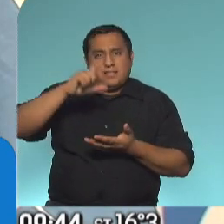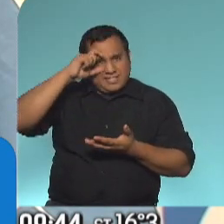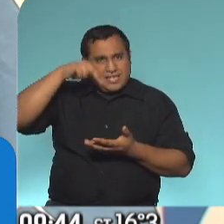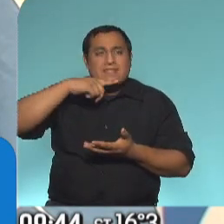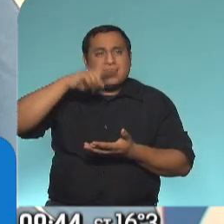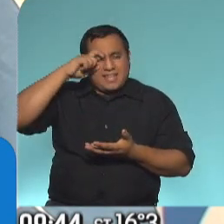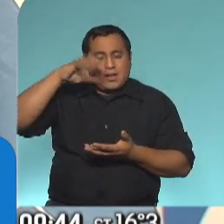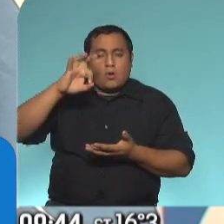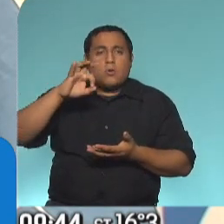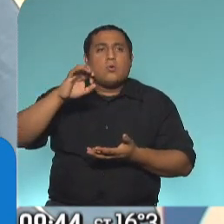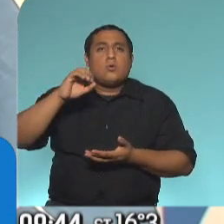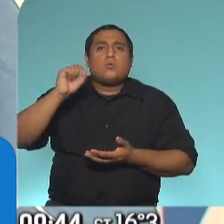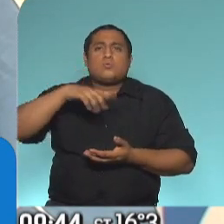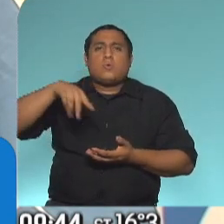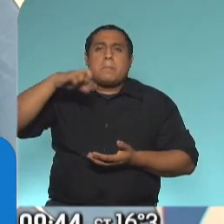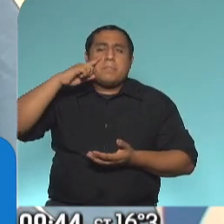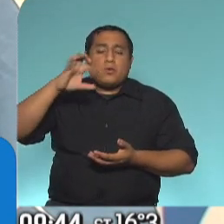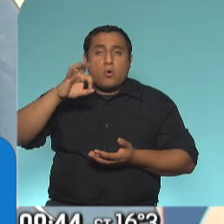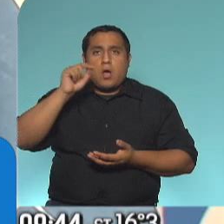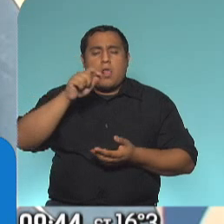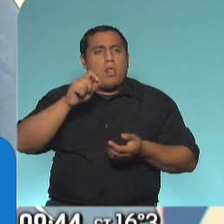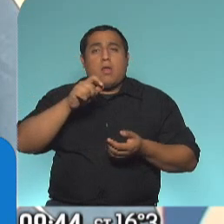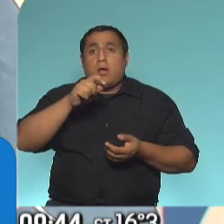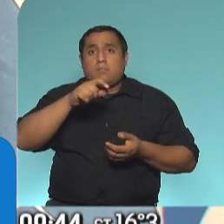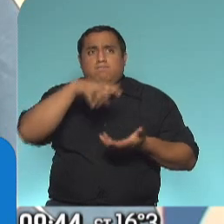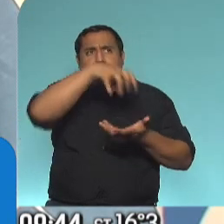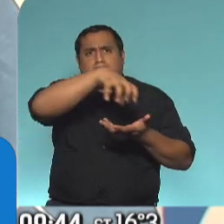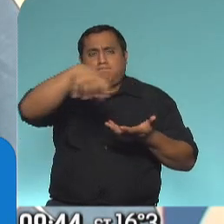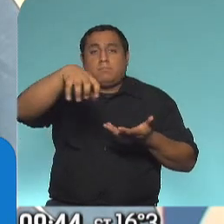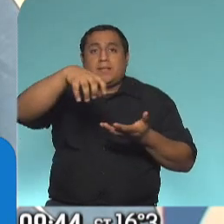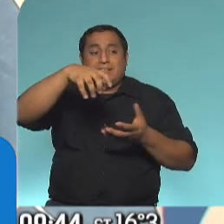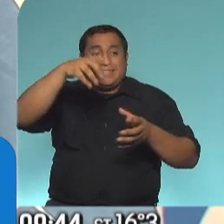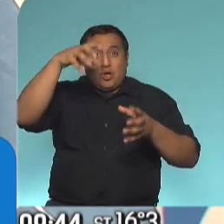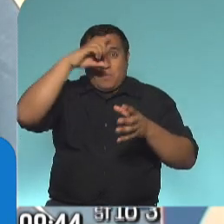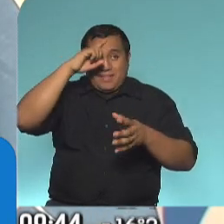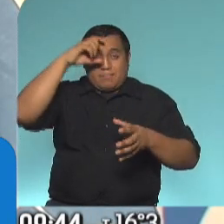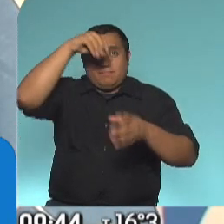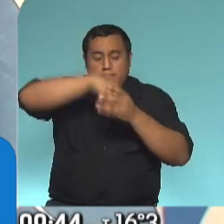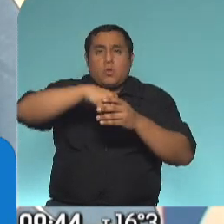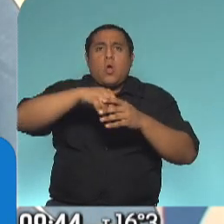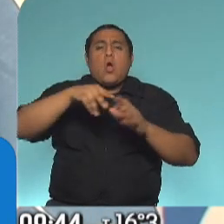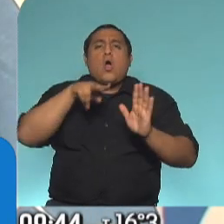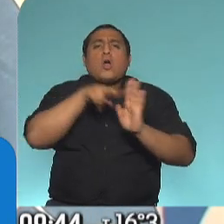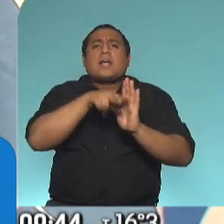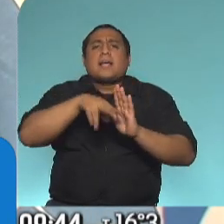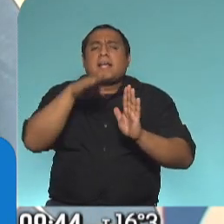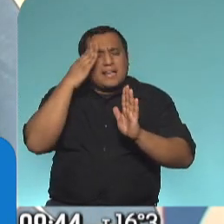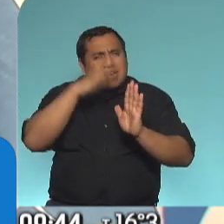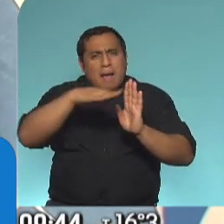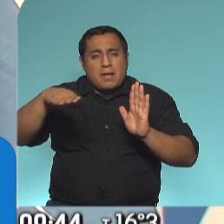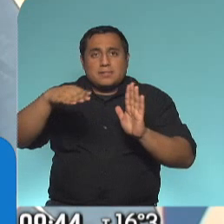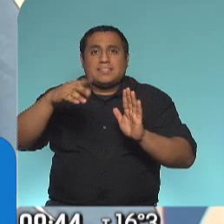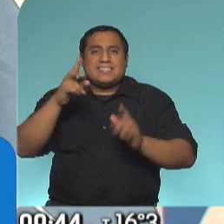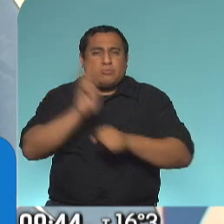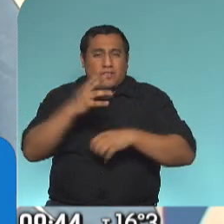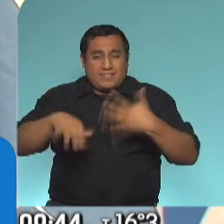de Pico, duplicó la capacidad de internación del número de camas de terapia, y aquí se creó en el